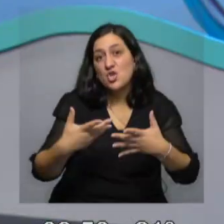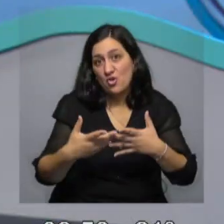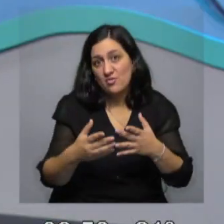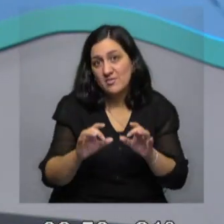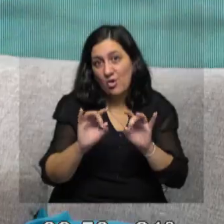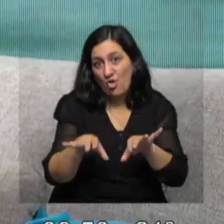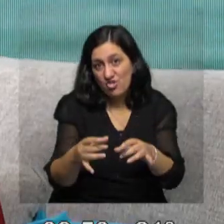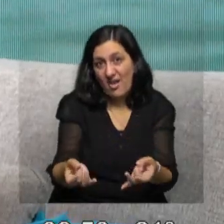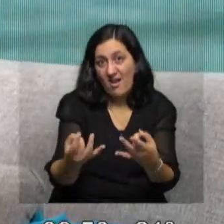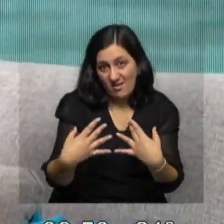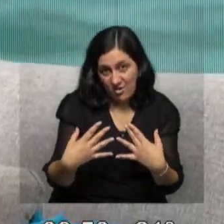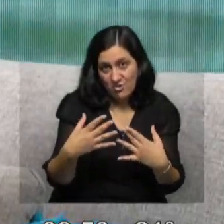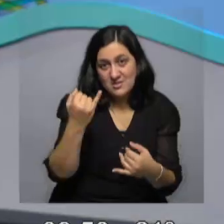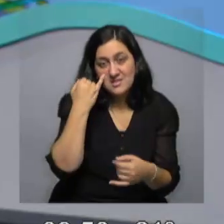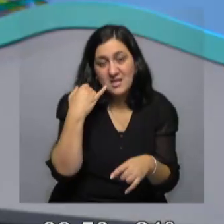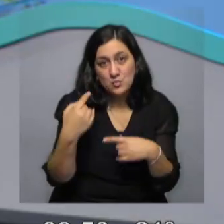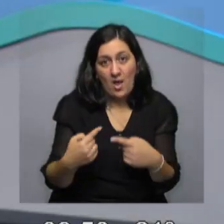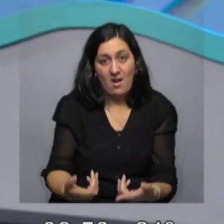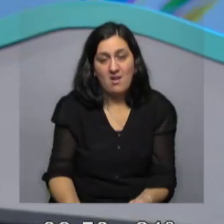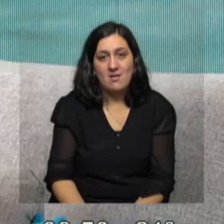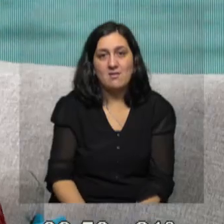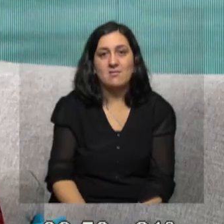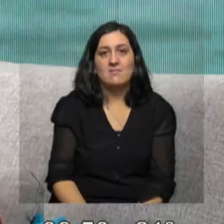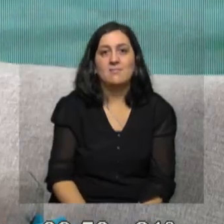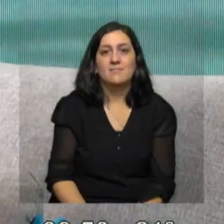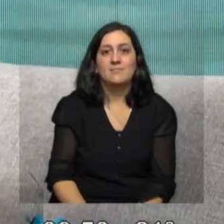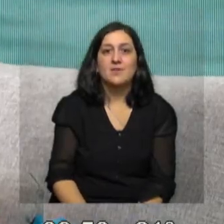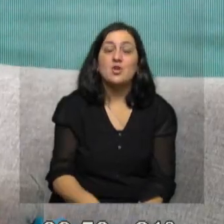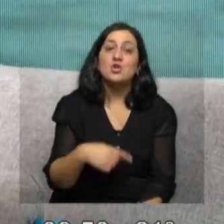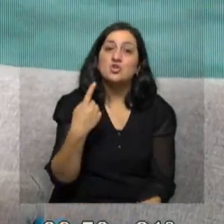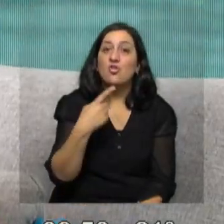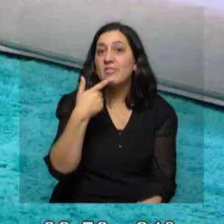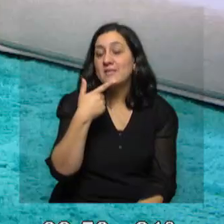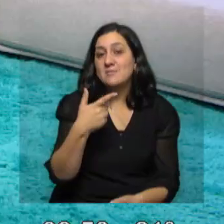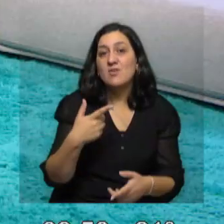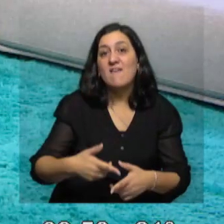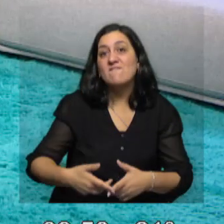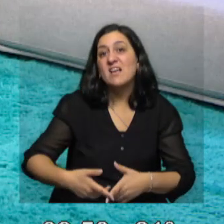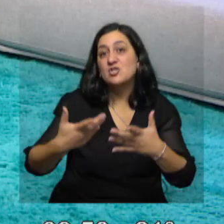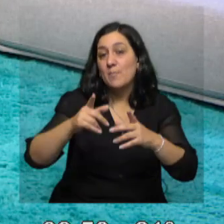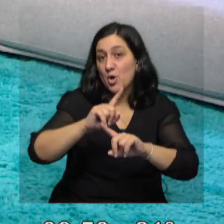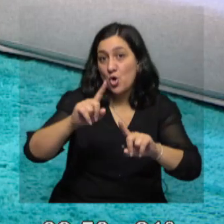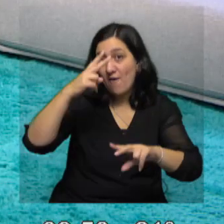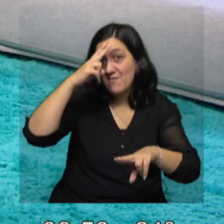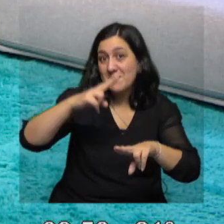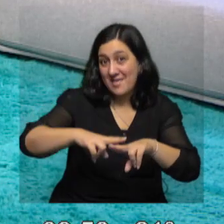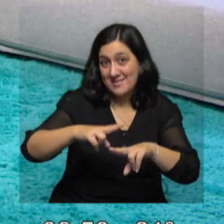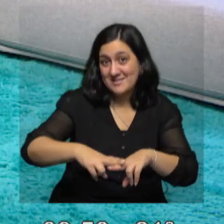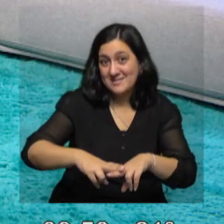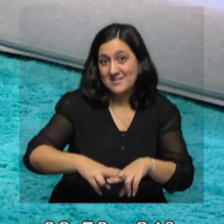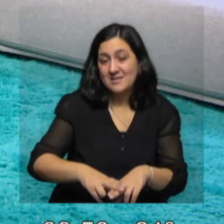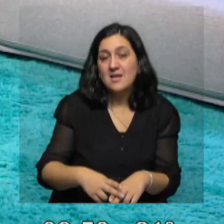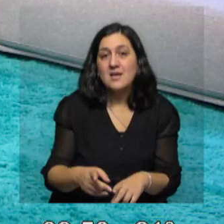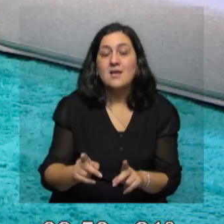Gracias. Las infecciones. Las enfermedades de transmisión sexual. Que le decimos infecciones, no enfermedades. Ah, pero la gente le dice... Le